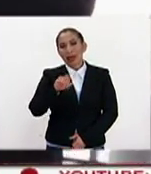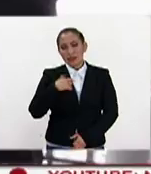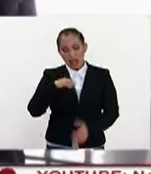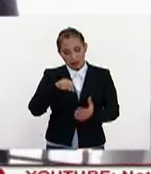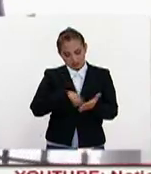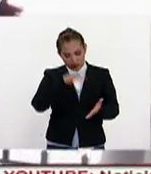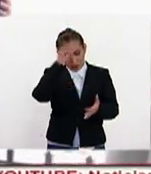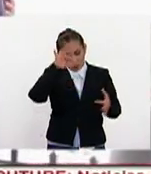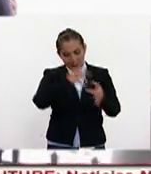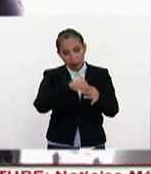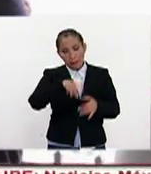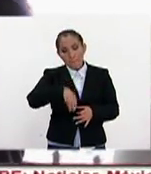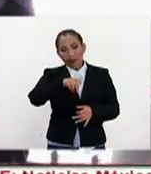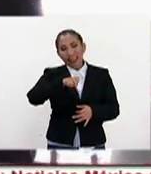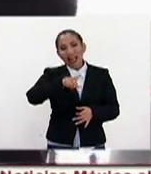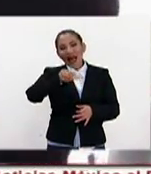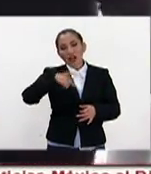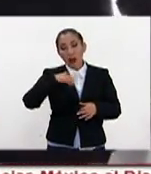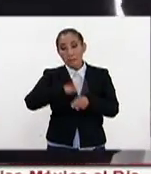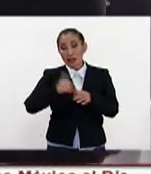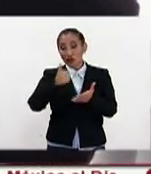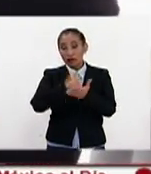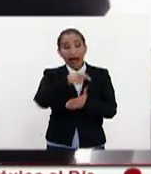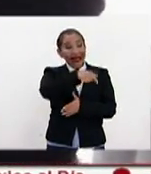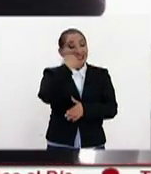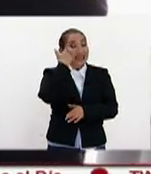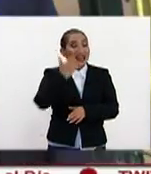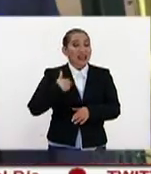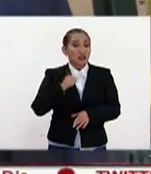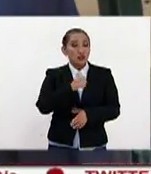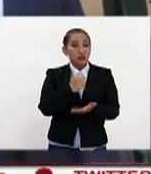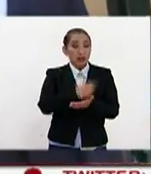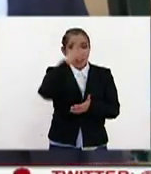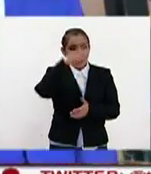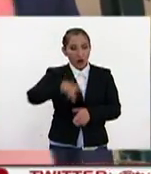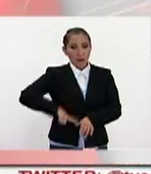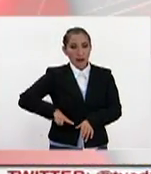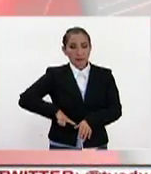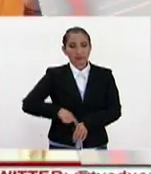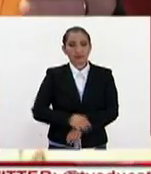una gran ciudad con Mikel Arriola, quien busca la jefatura de la Ciudad de México.